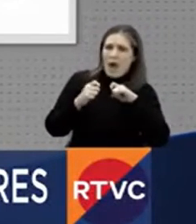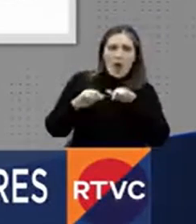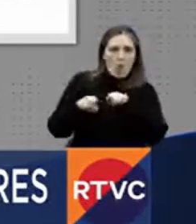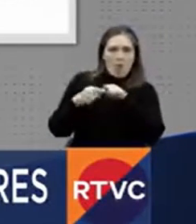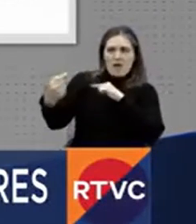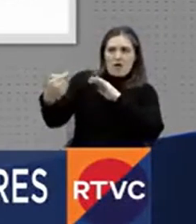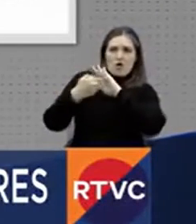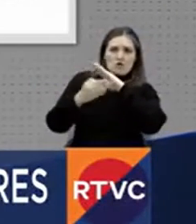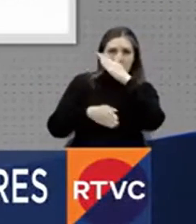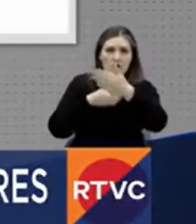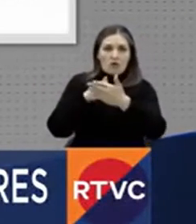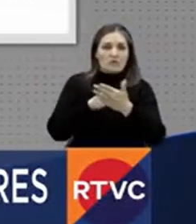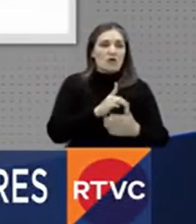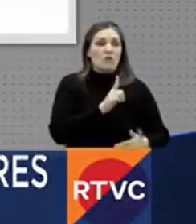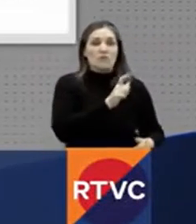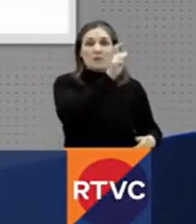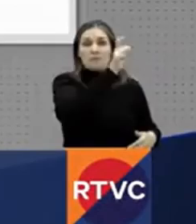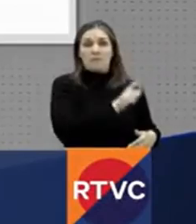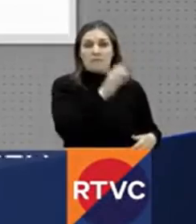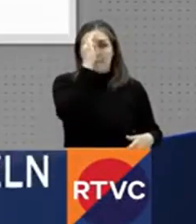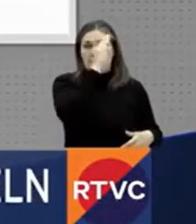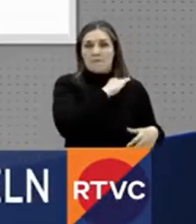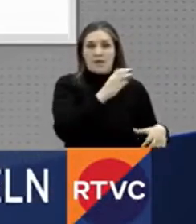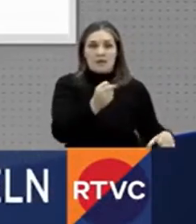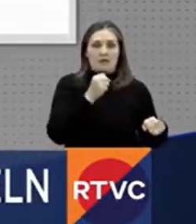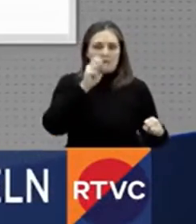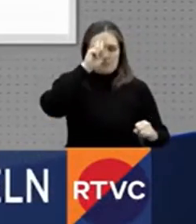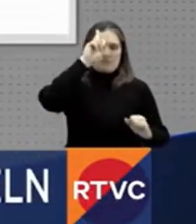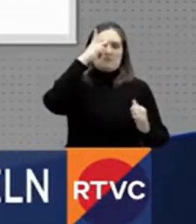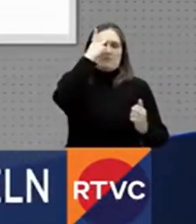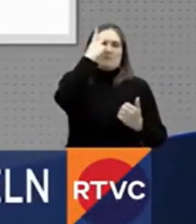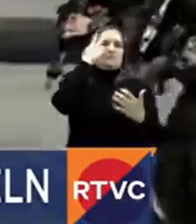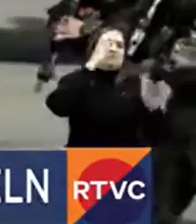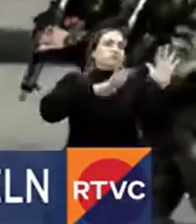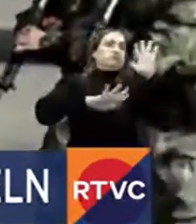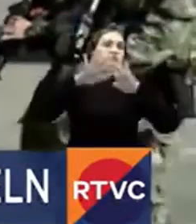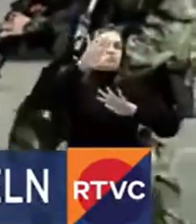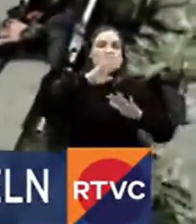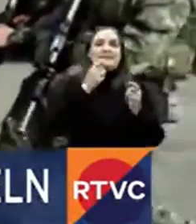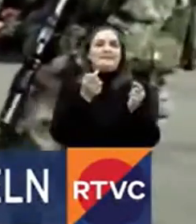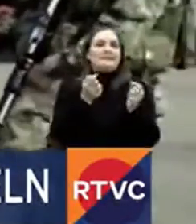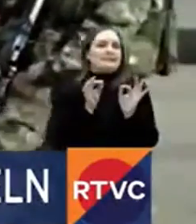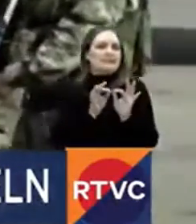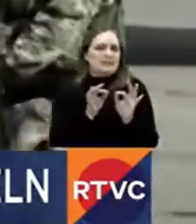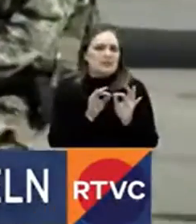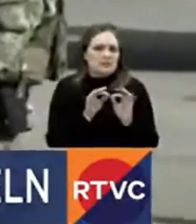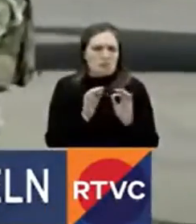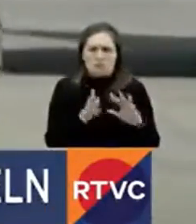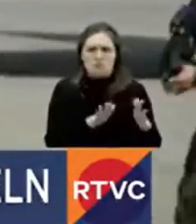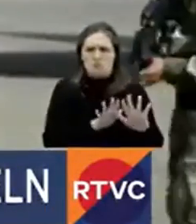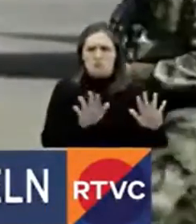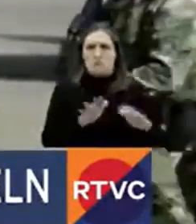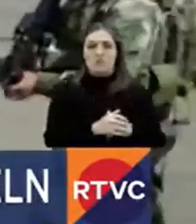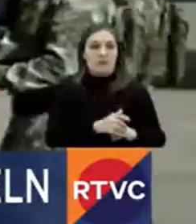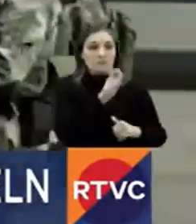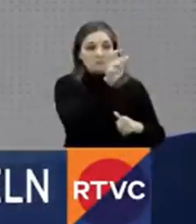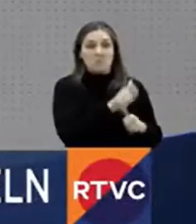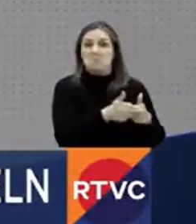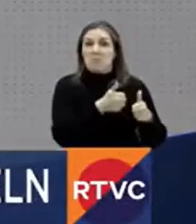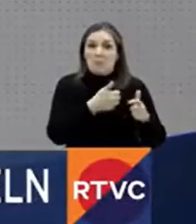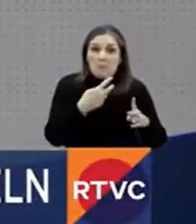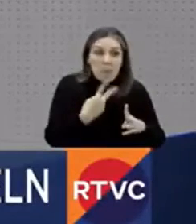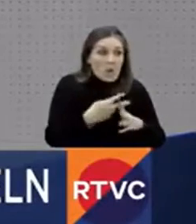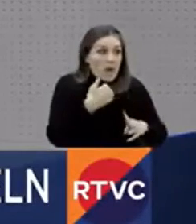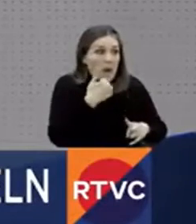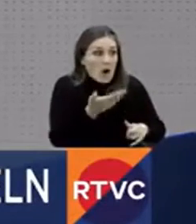de nuestros soldados queda aturdido por la onda explosiva y tendría una herida leve. Según el ejército, el soldado está fuera de peligro.